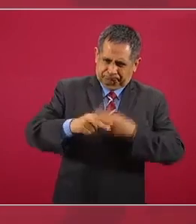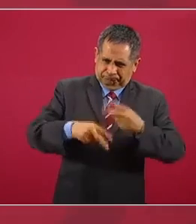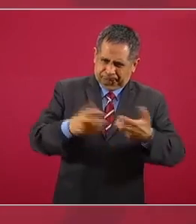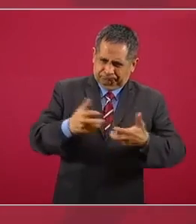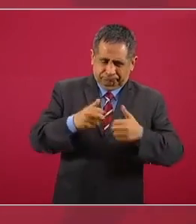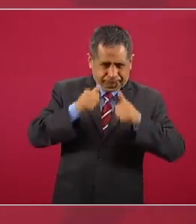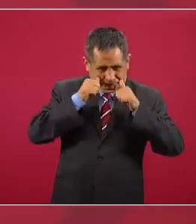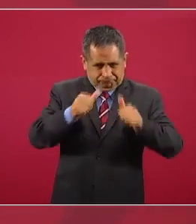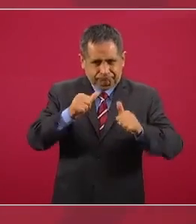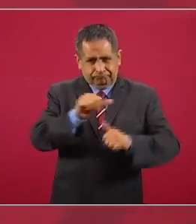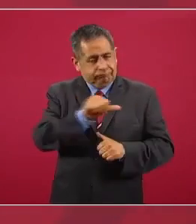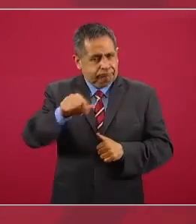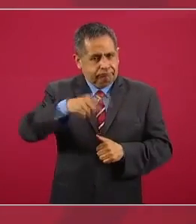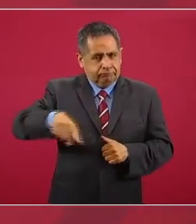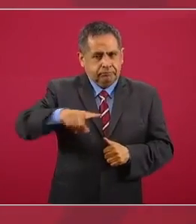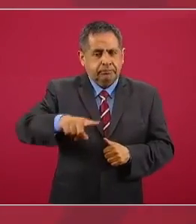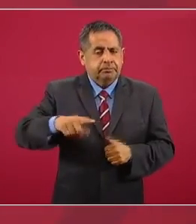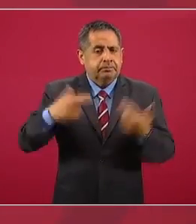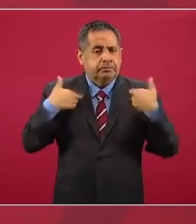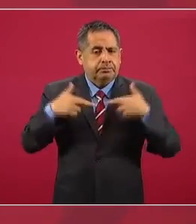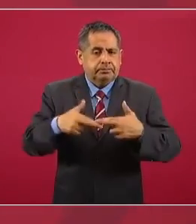que se han